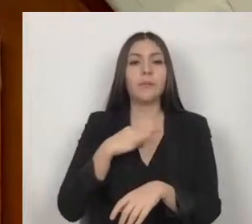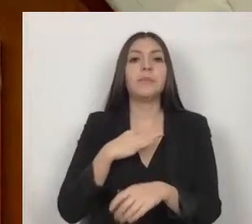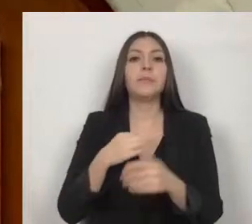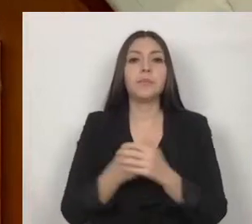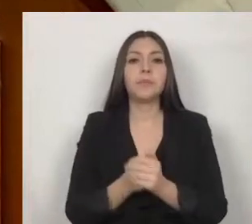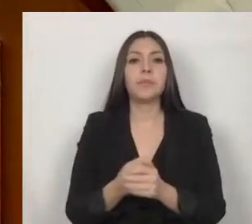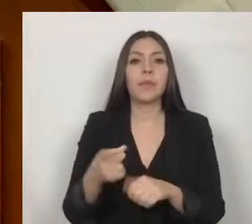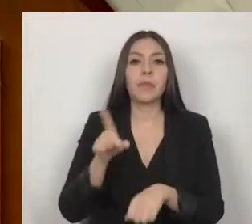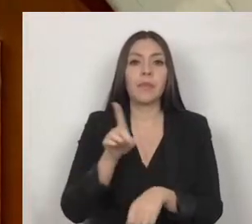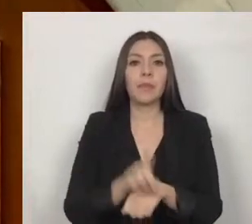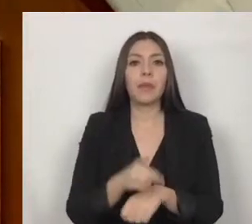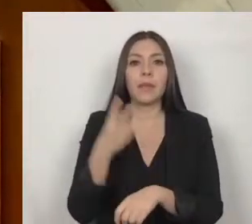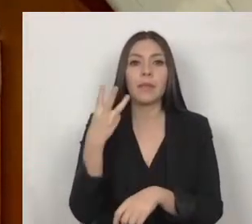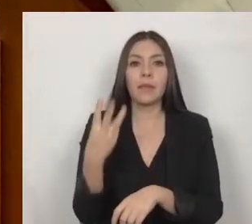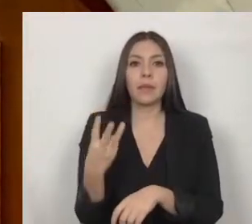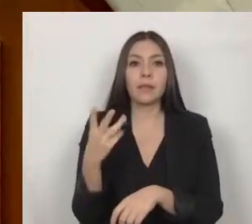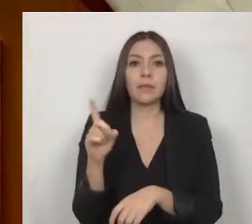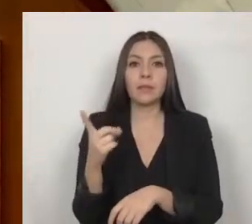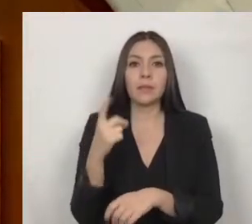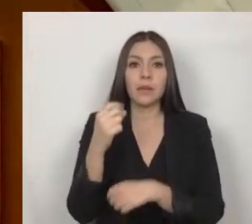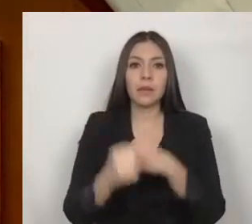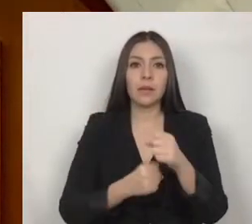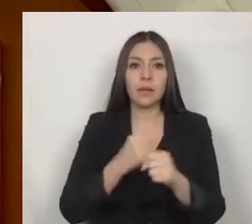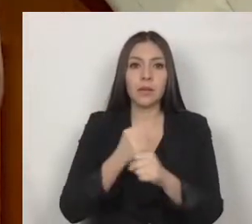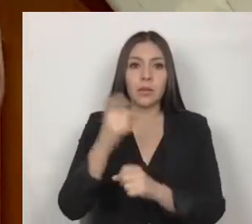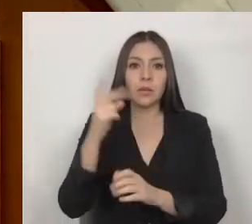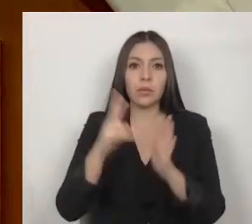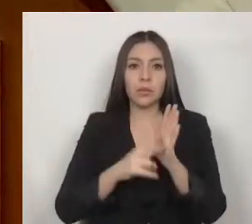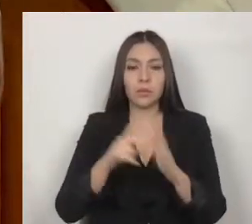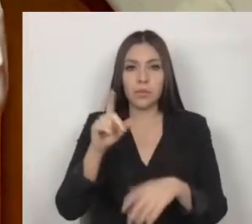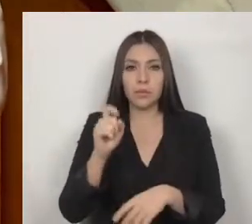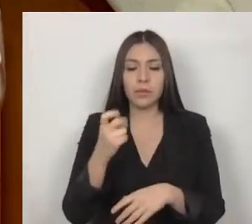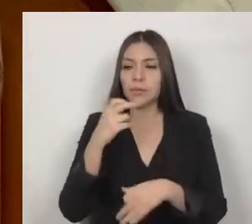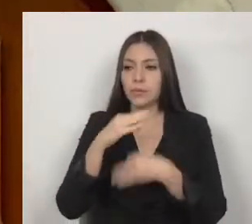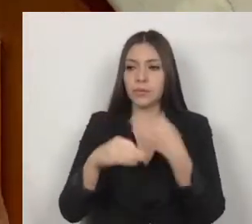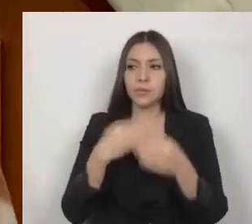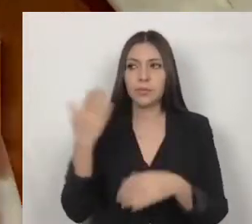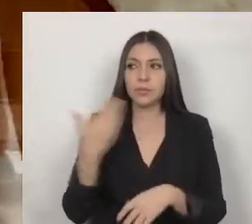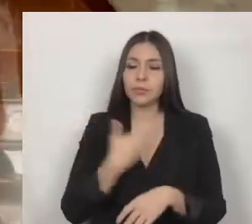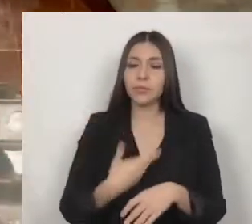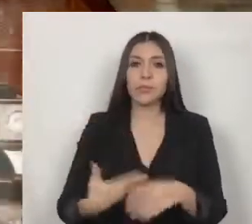3 días del mes de diciembre del año 2020. Es cuanto, Presidenta. Muchísimas gracias.